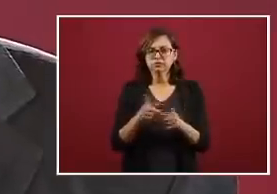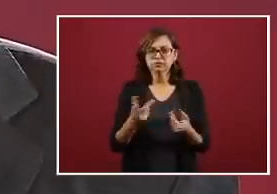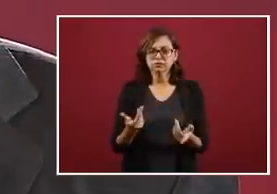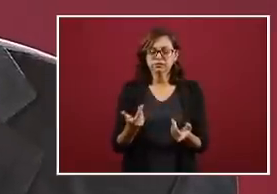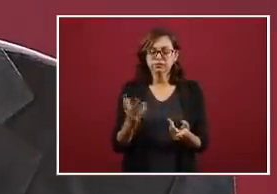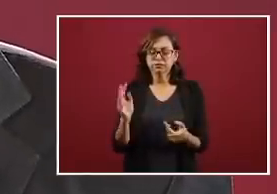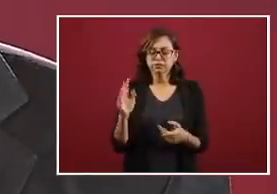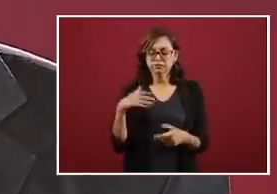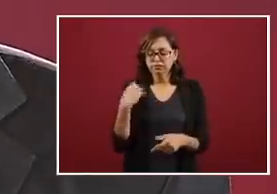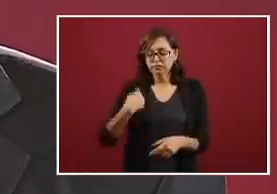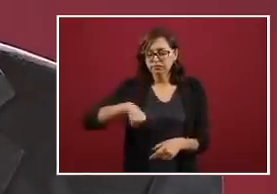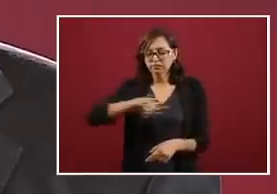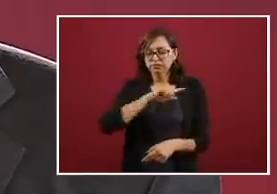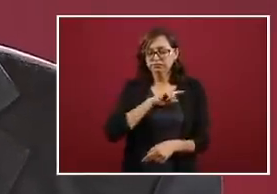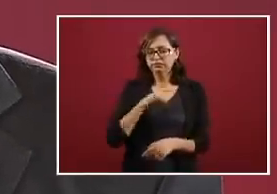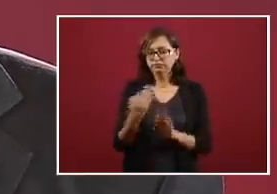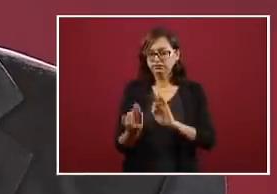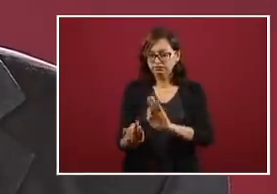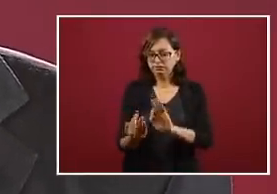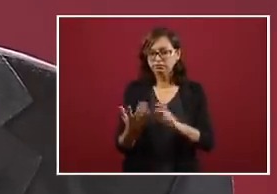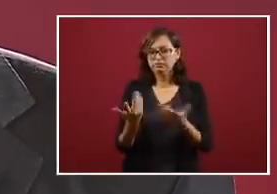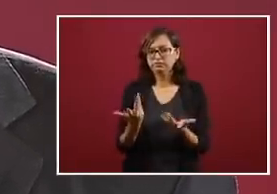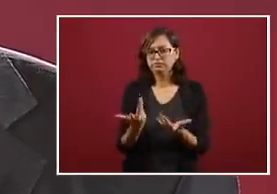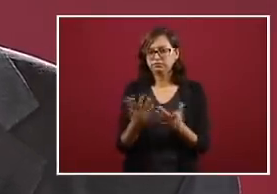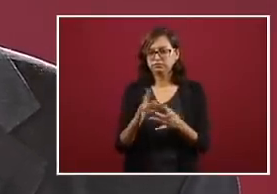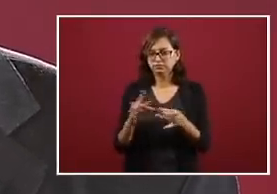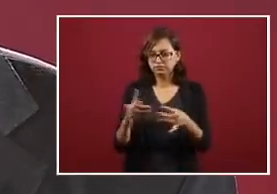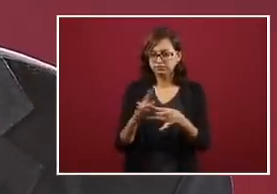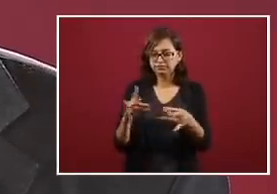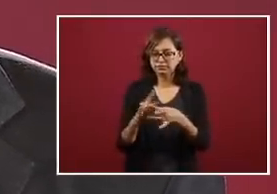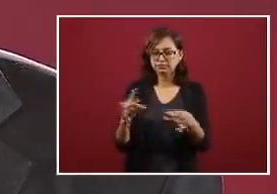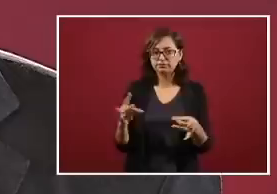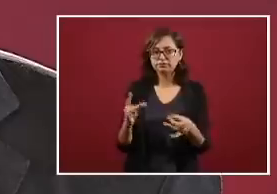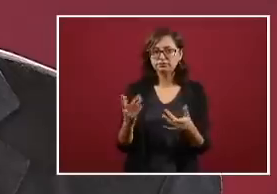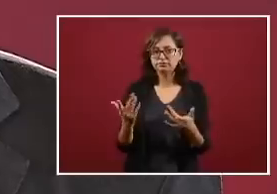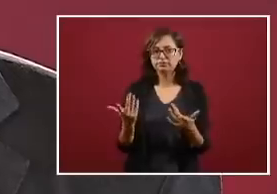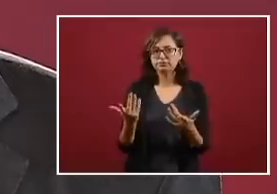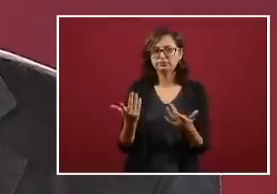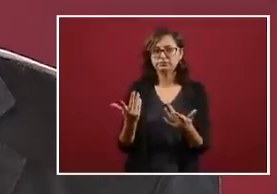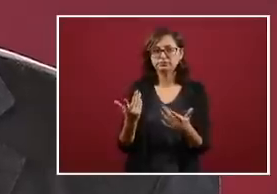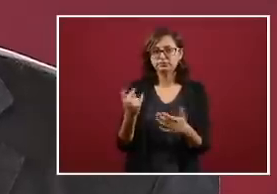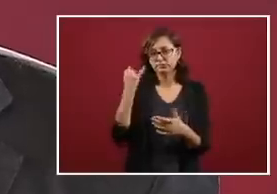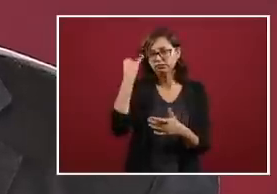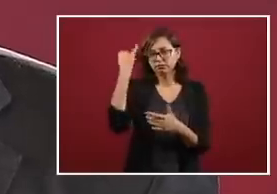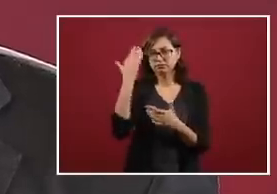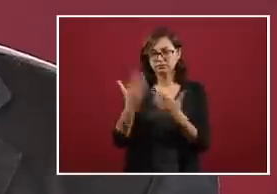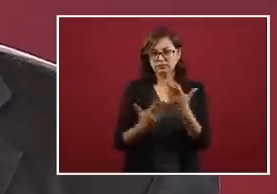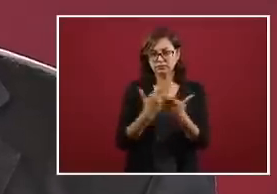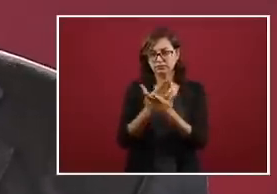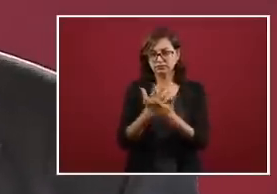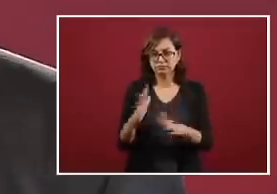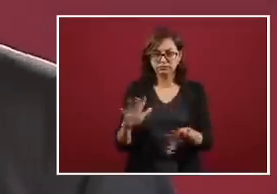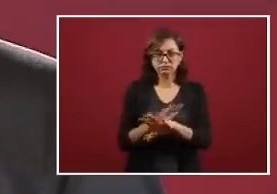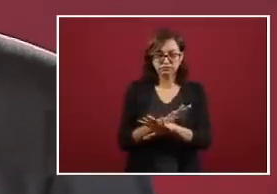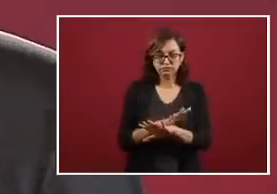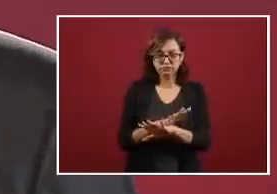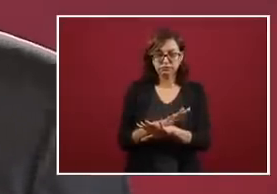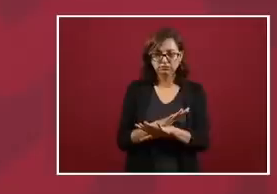comparecer, si se trata de una iniciativa de reforma,